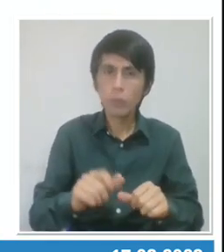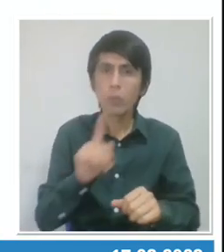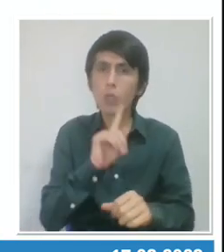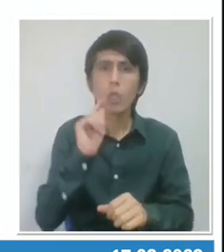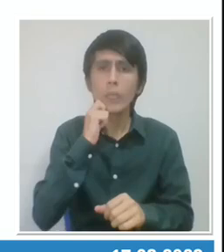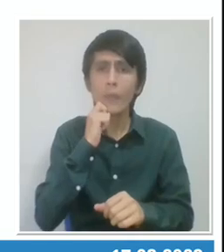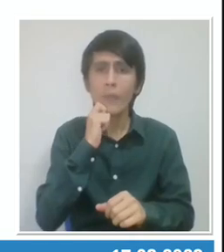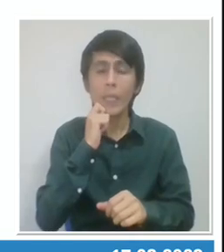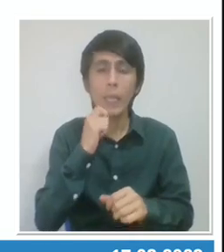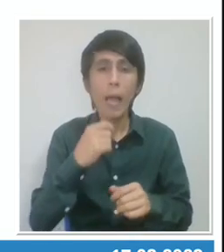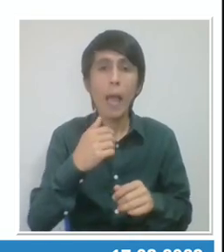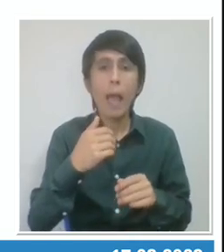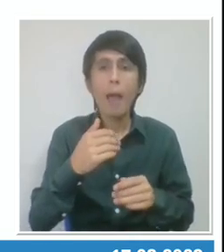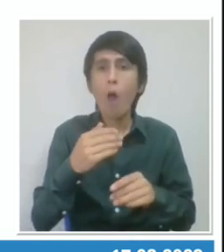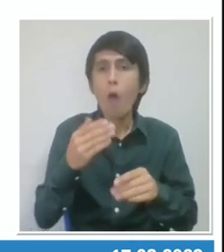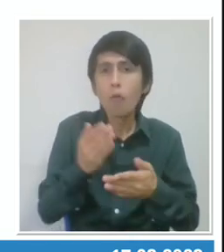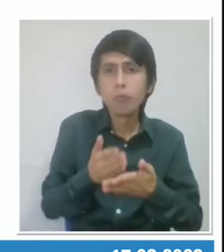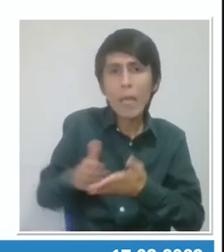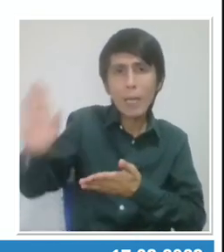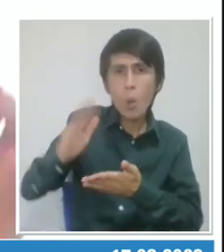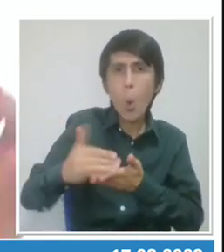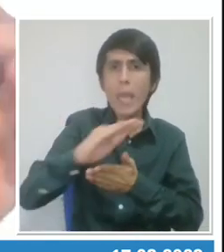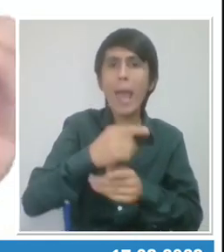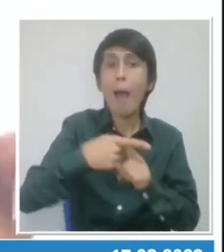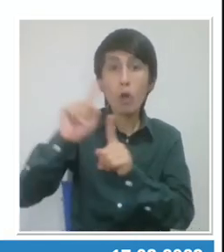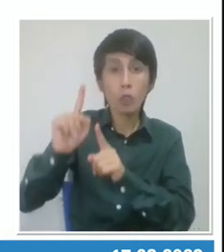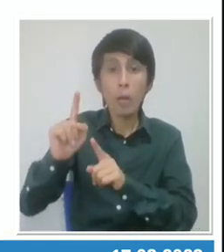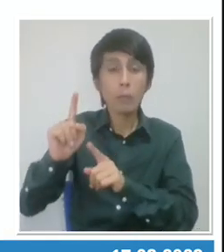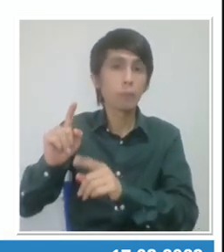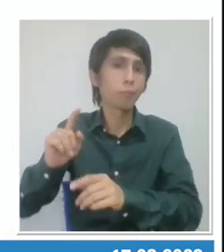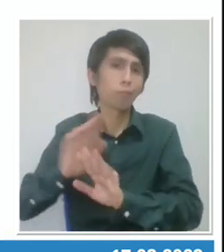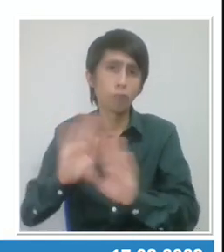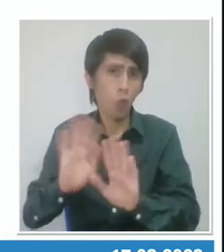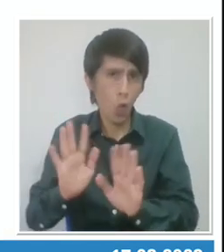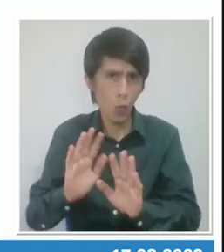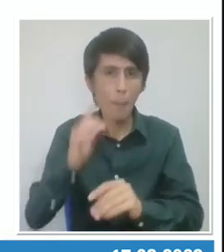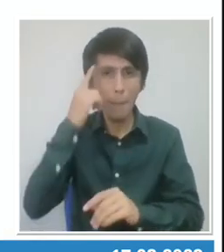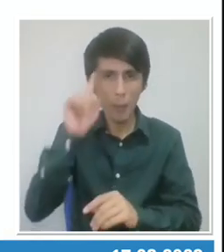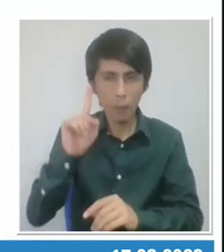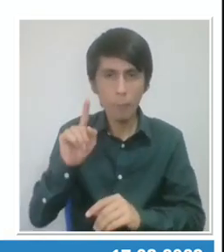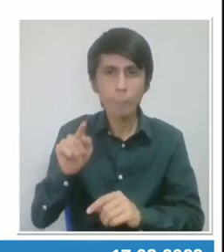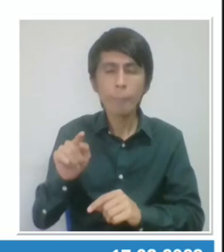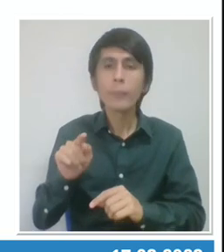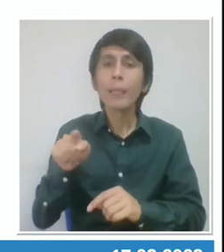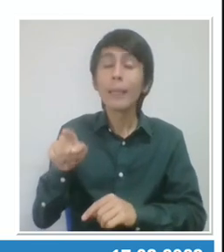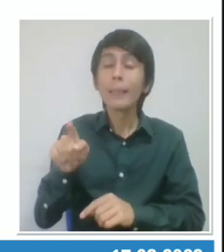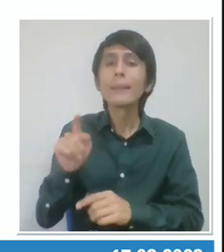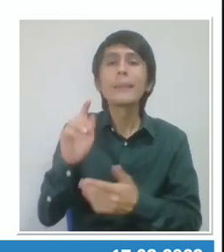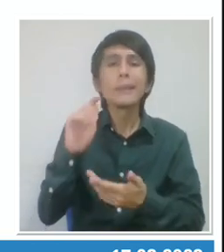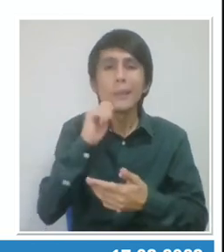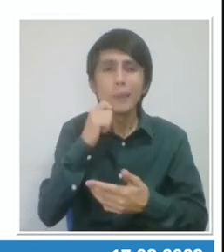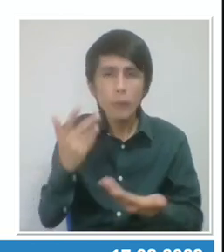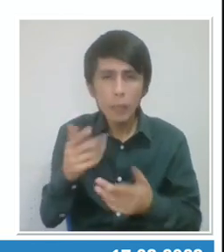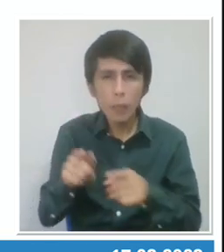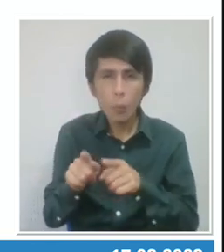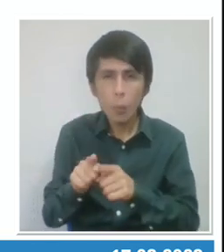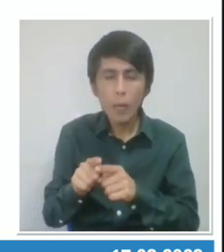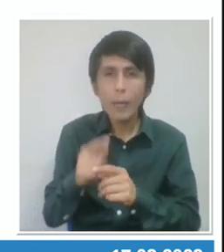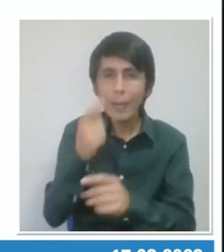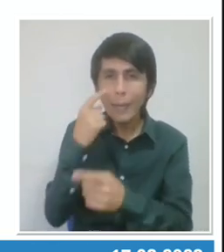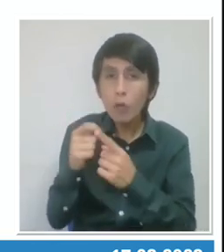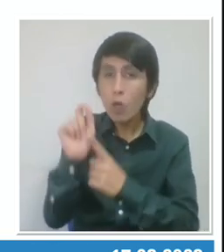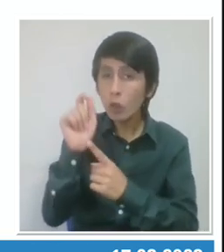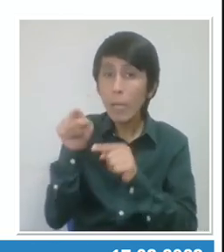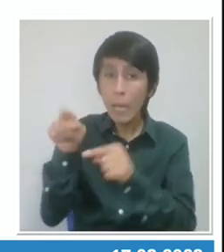de agentes, ¿no? Pero la lógica que está detrás es reconocer la capacidad de articulación del Estado y,